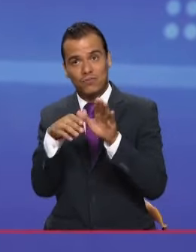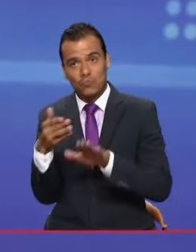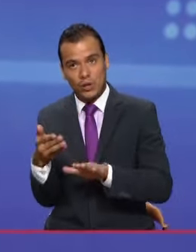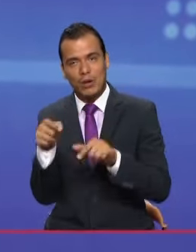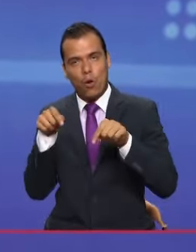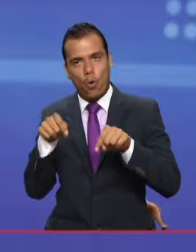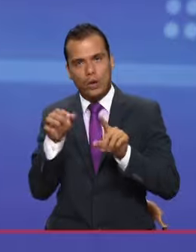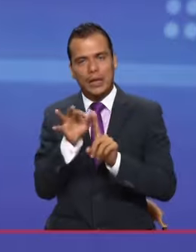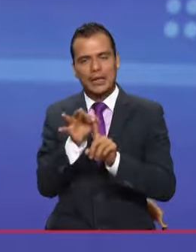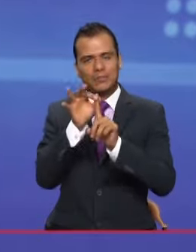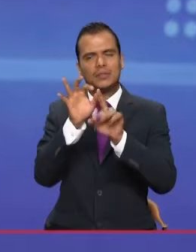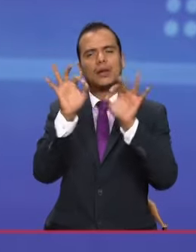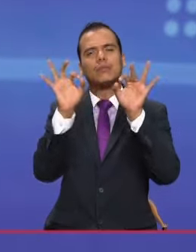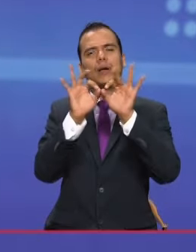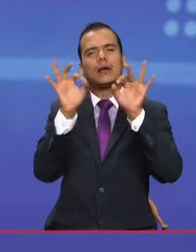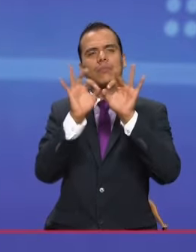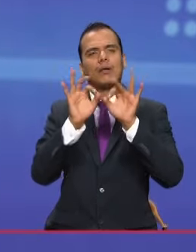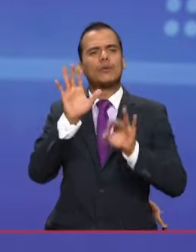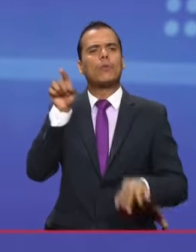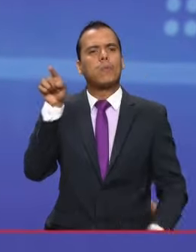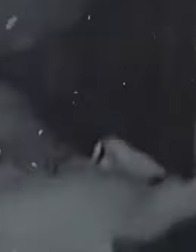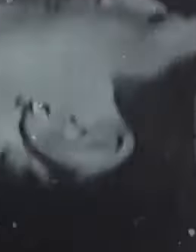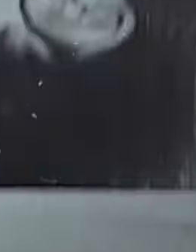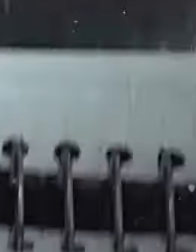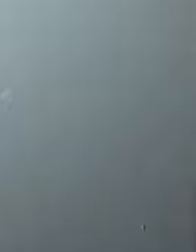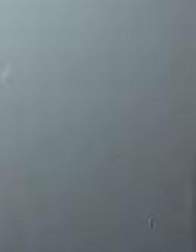Jefferson Bolívar buenas noches cómo